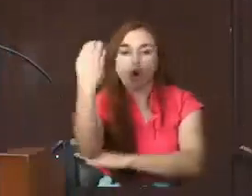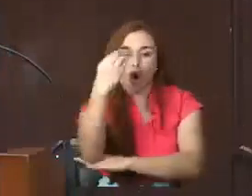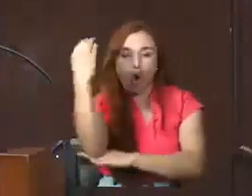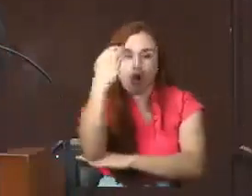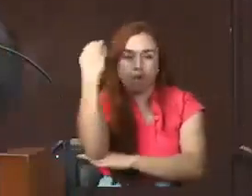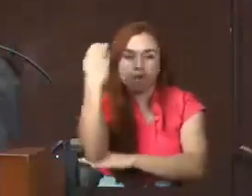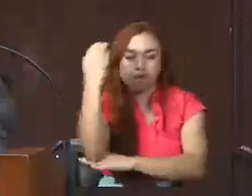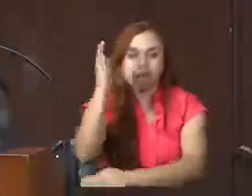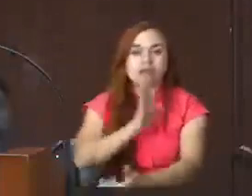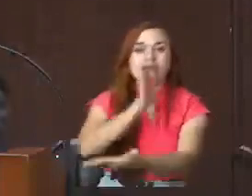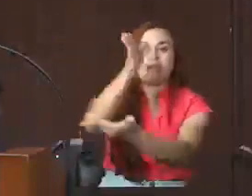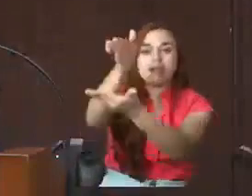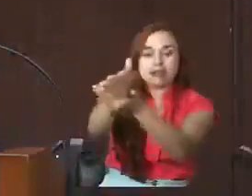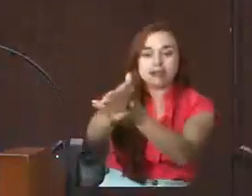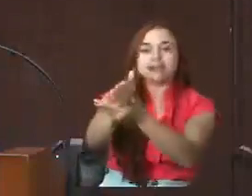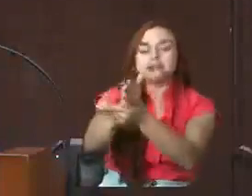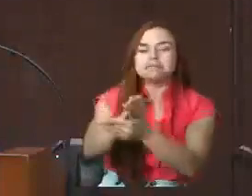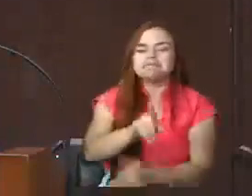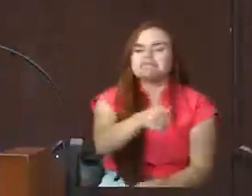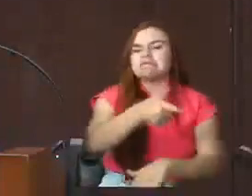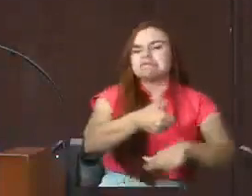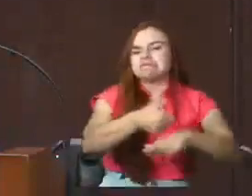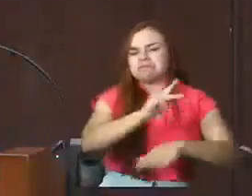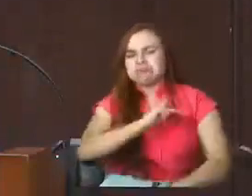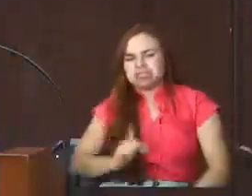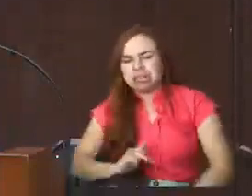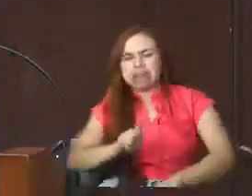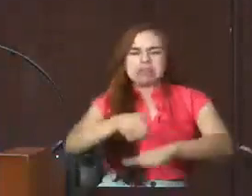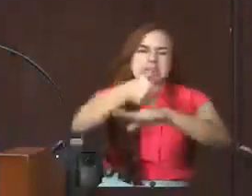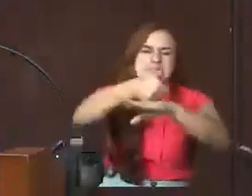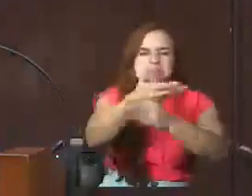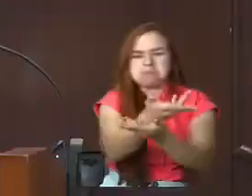con su presidente y otros colegas. Y allí